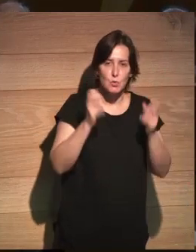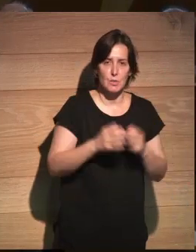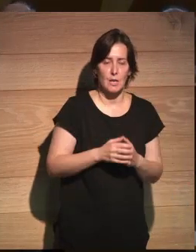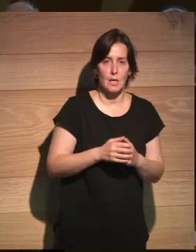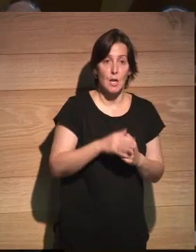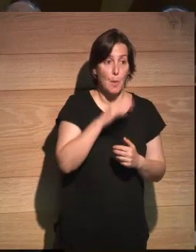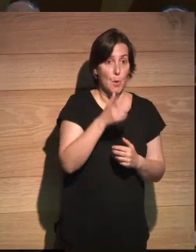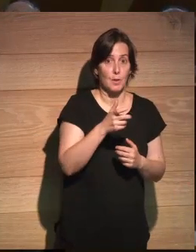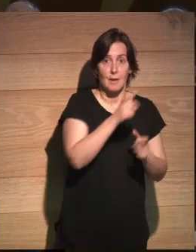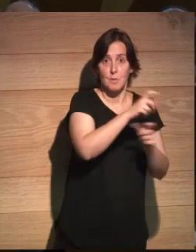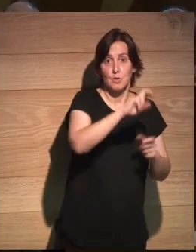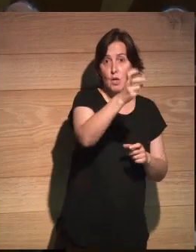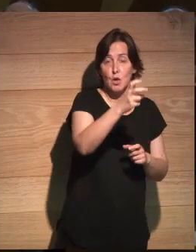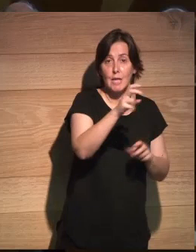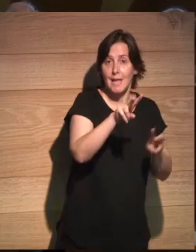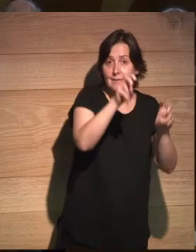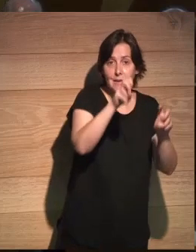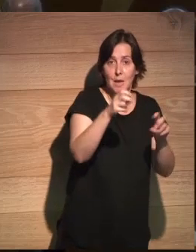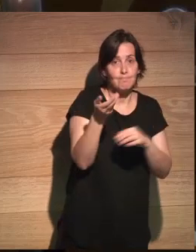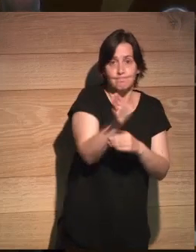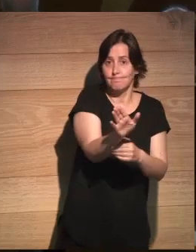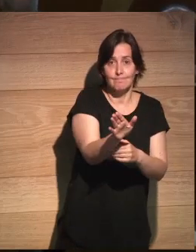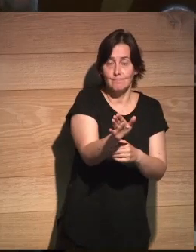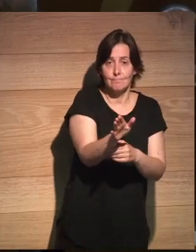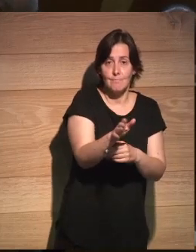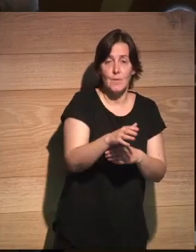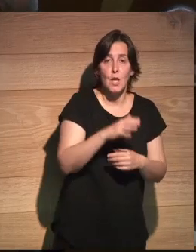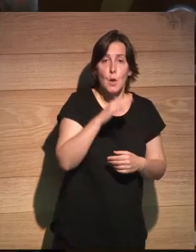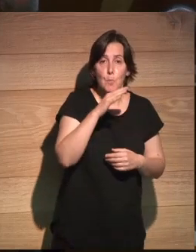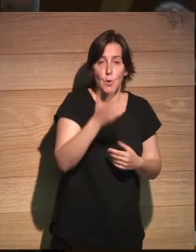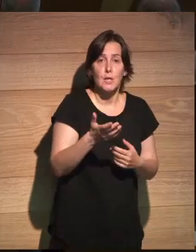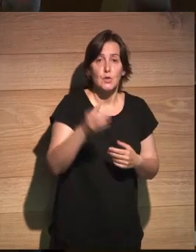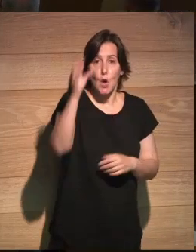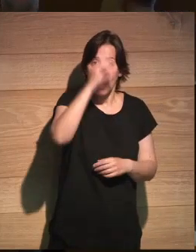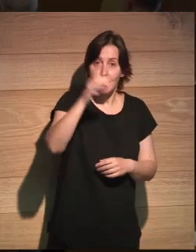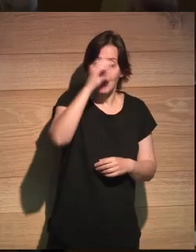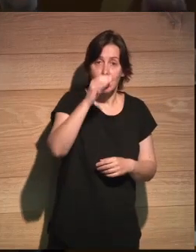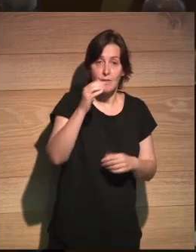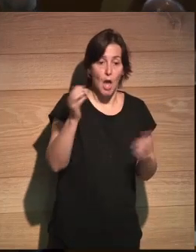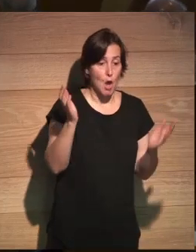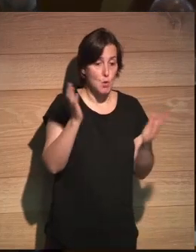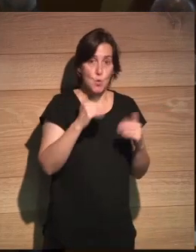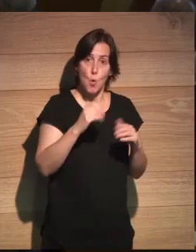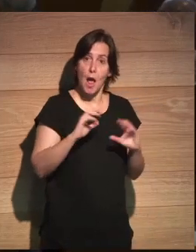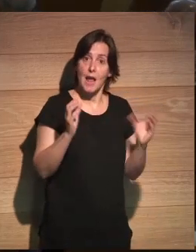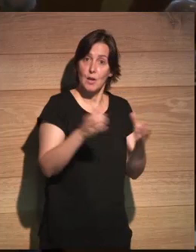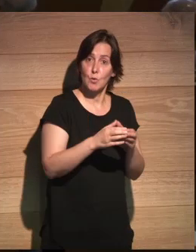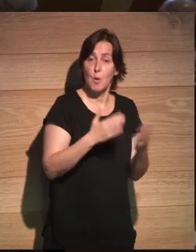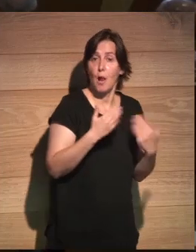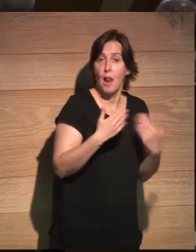porque es que nadie saca los temas. Entonces hay una inhibición de tal forma que la ciencia está ausente de las tertulias.